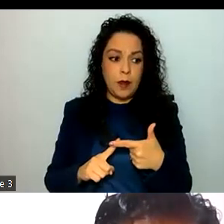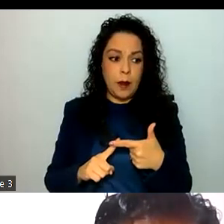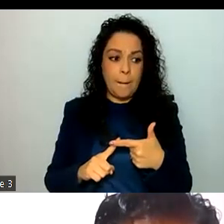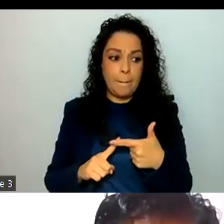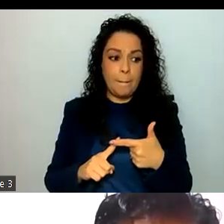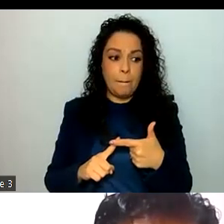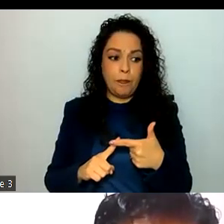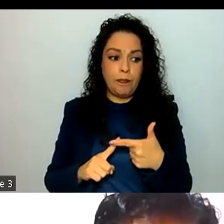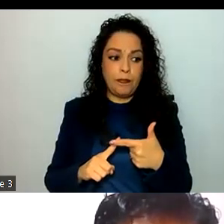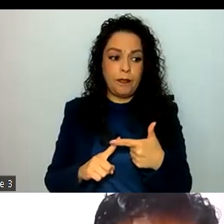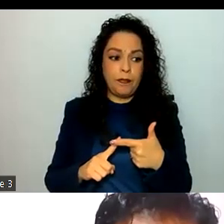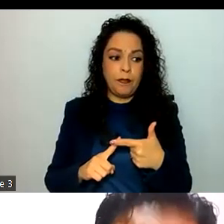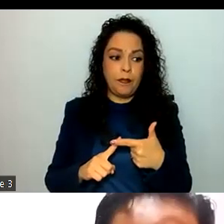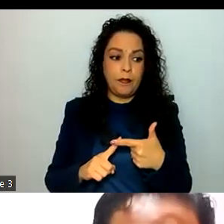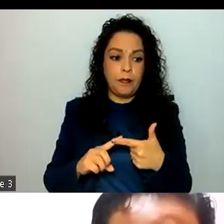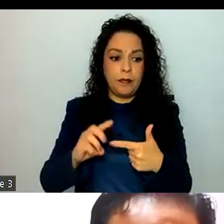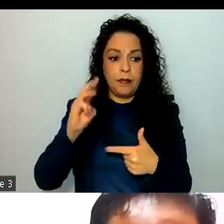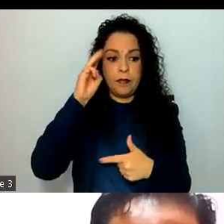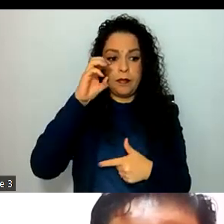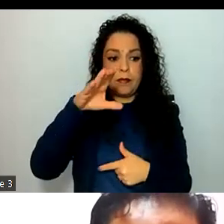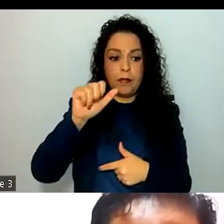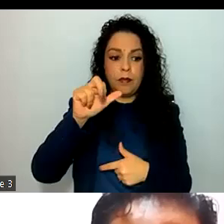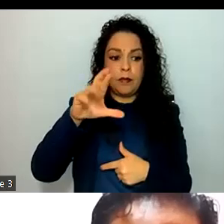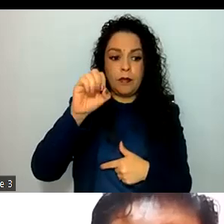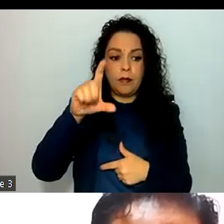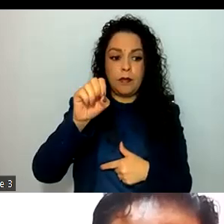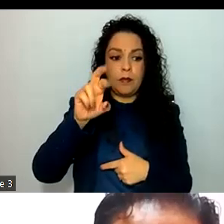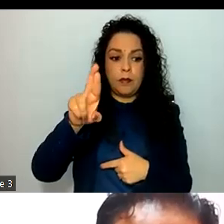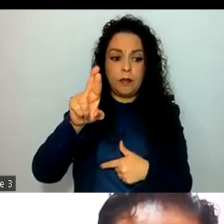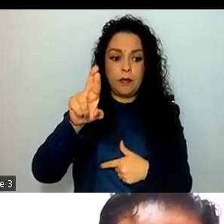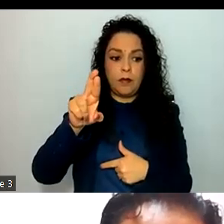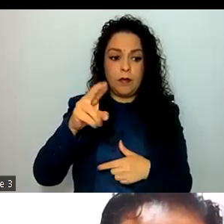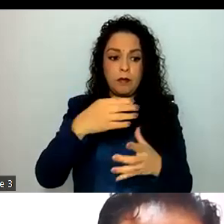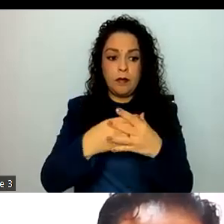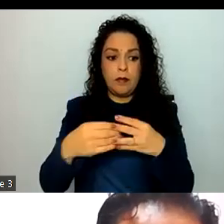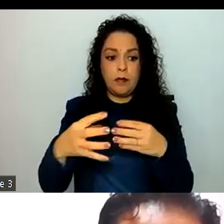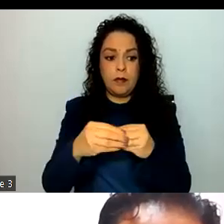Maestro Omar Color Rosas. Omar Color, en abstención.